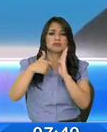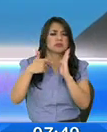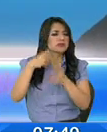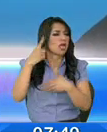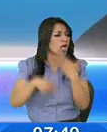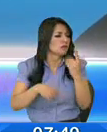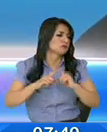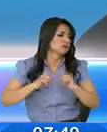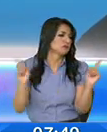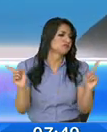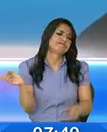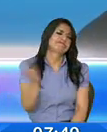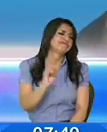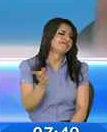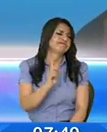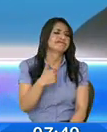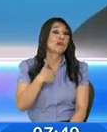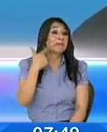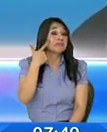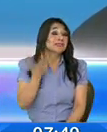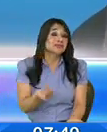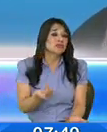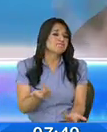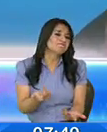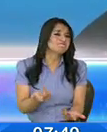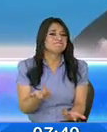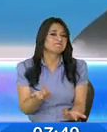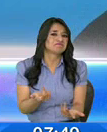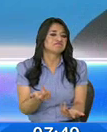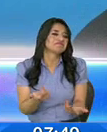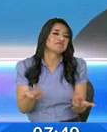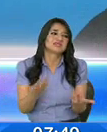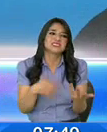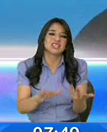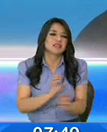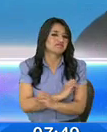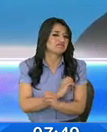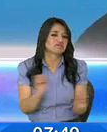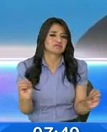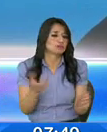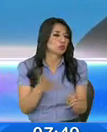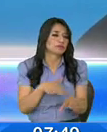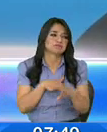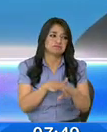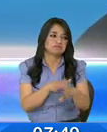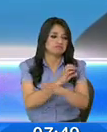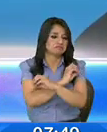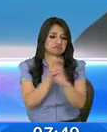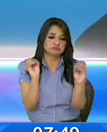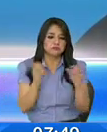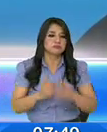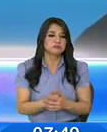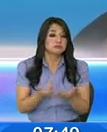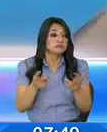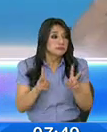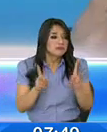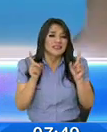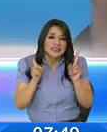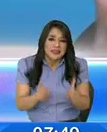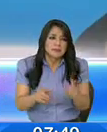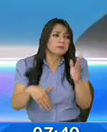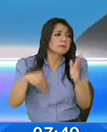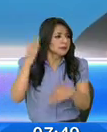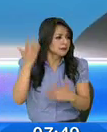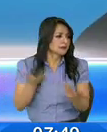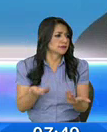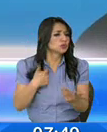cosas que son prédicas que ya no tienen ningún sustento y que además tenemos que superar